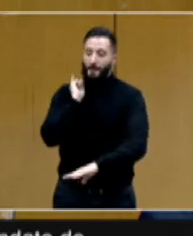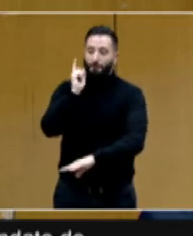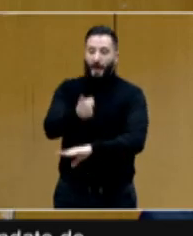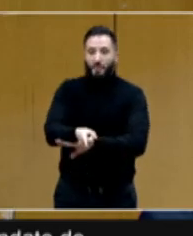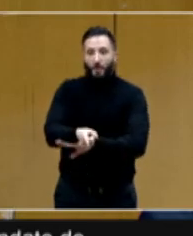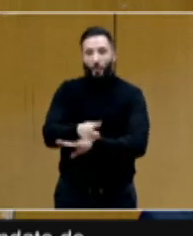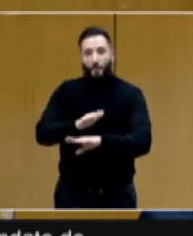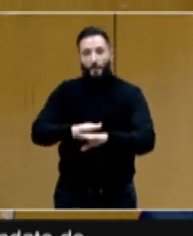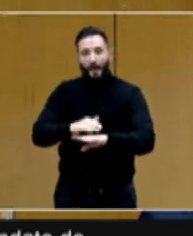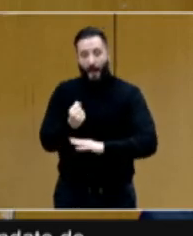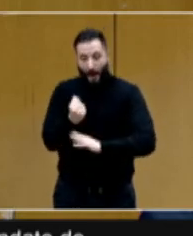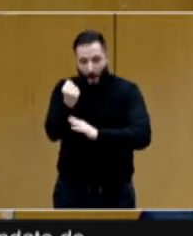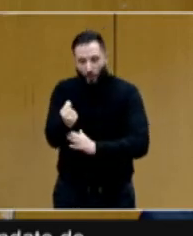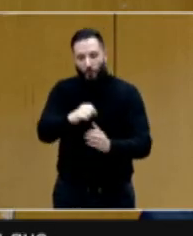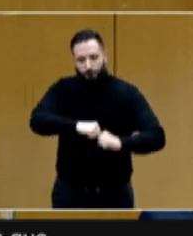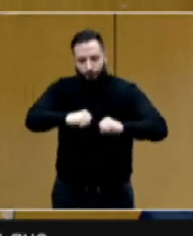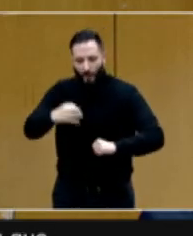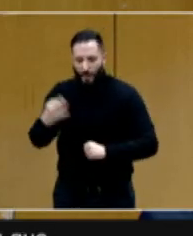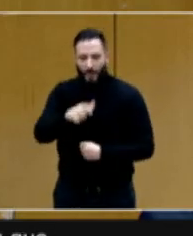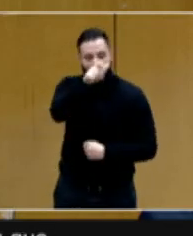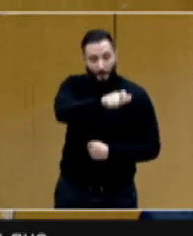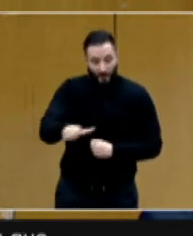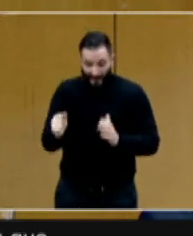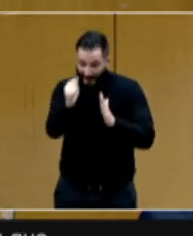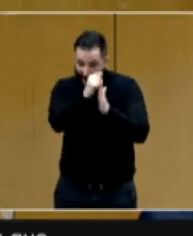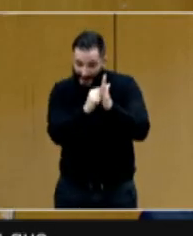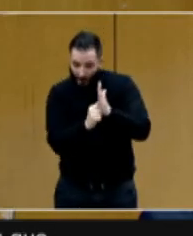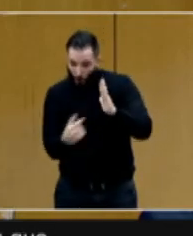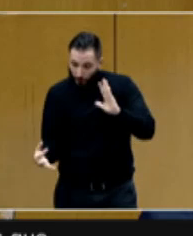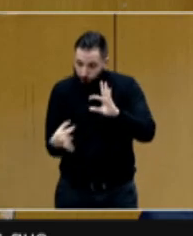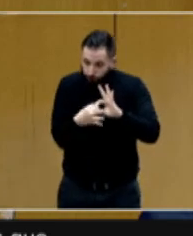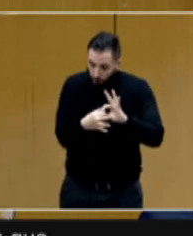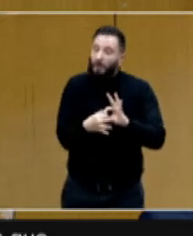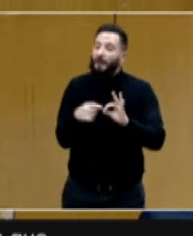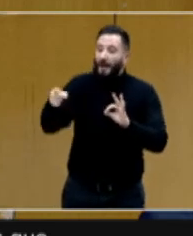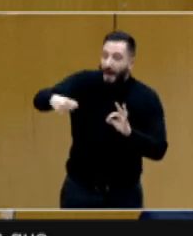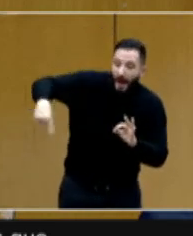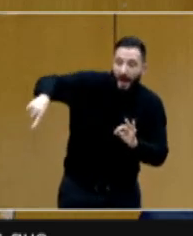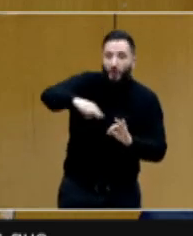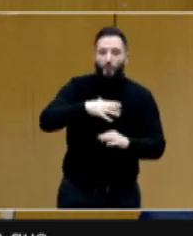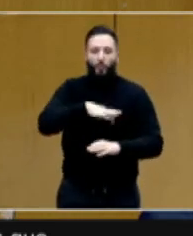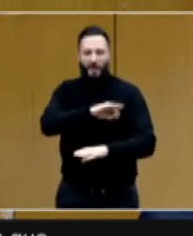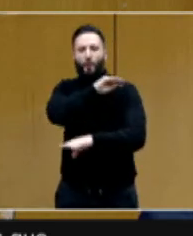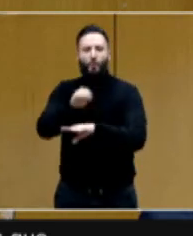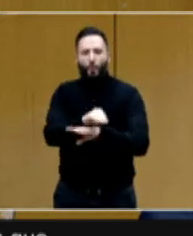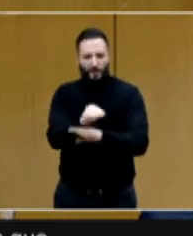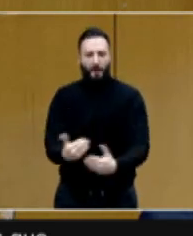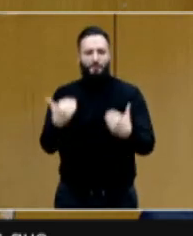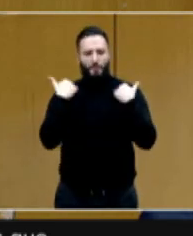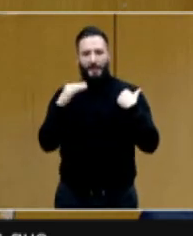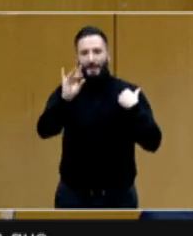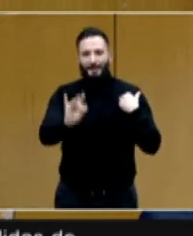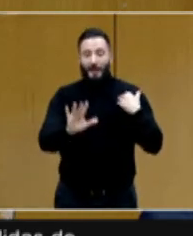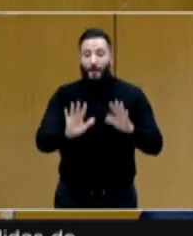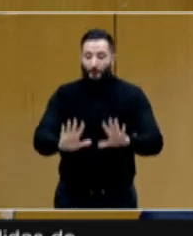que las personas a las que se refiere al artículo no pueden organizar la curatera pero no pueden excluir y aquí sí que quiero llamar la atención